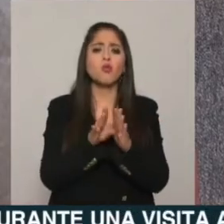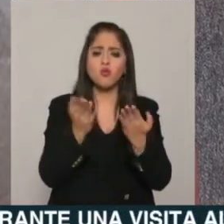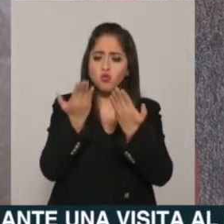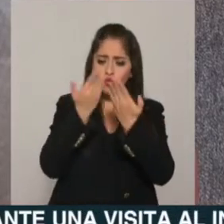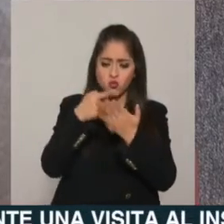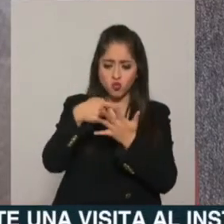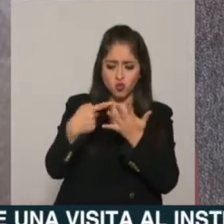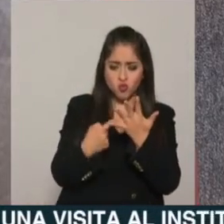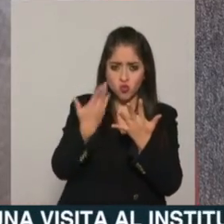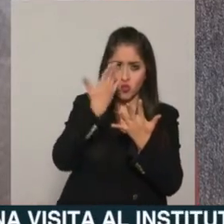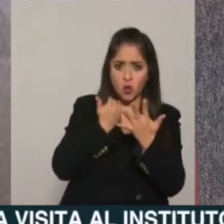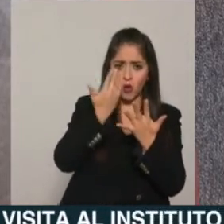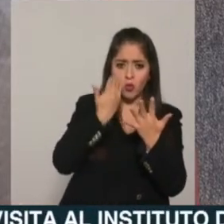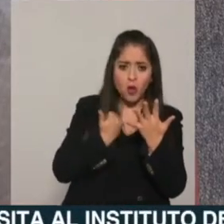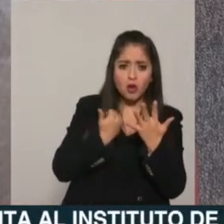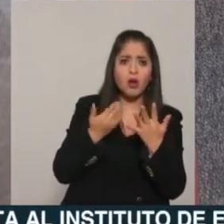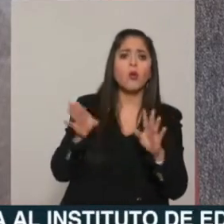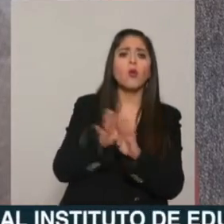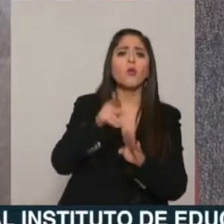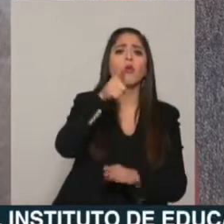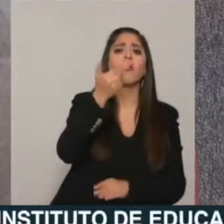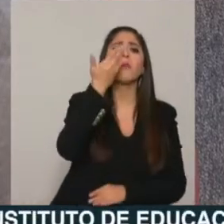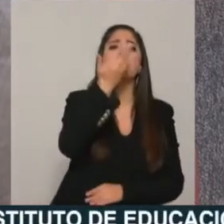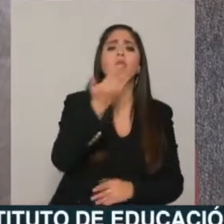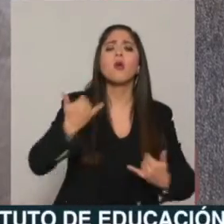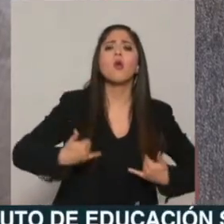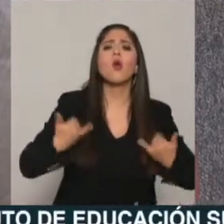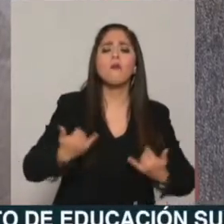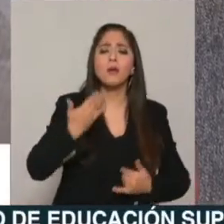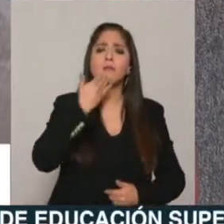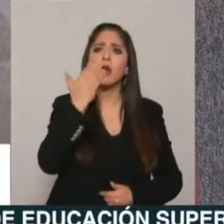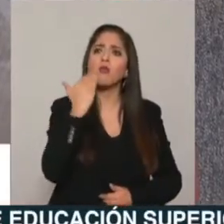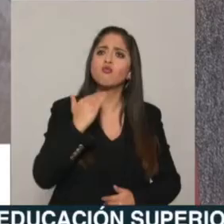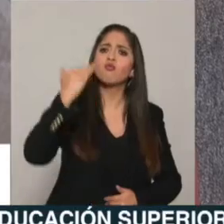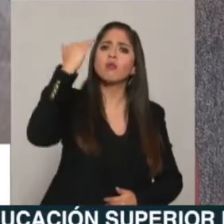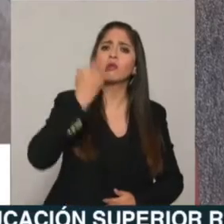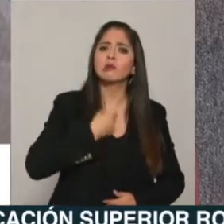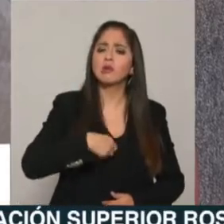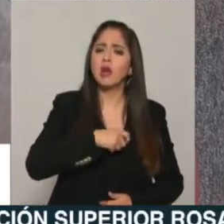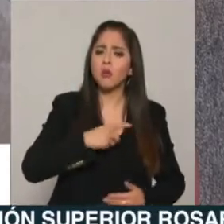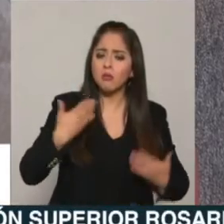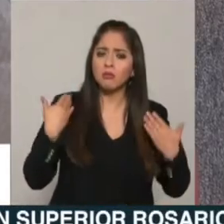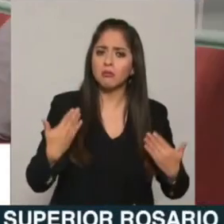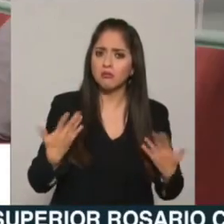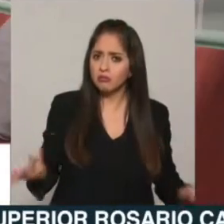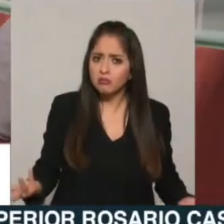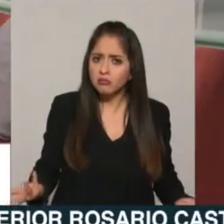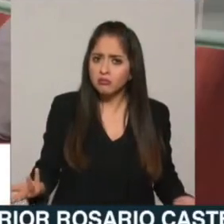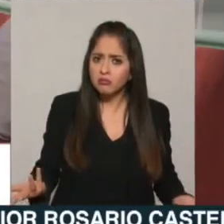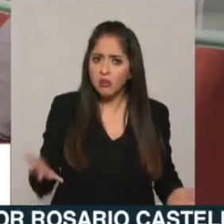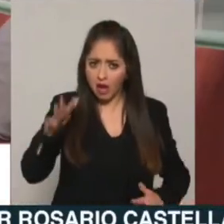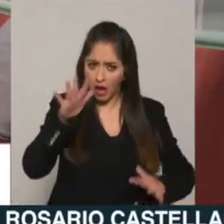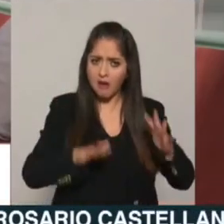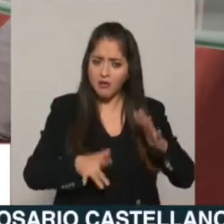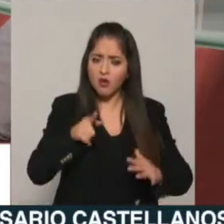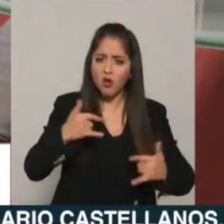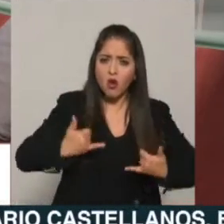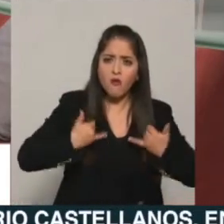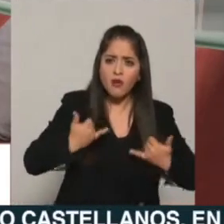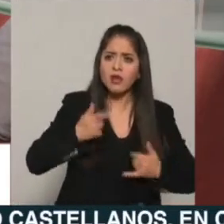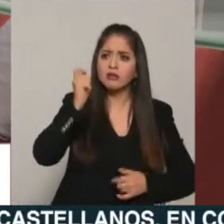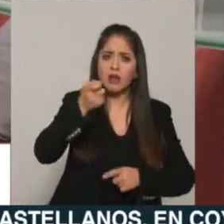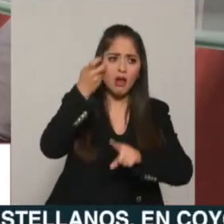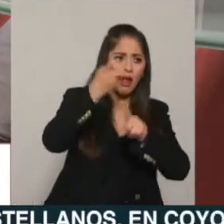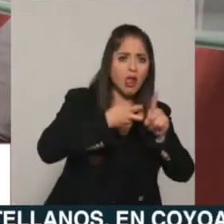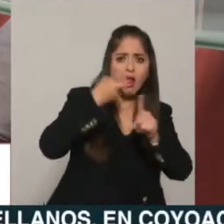desarrolle de forma sana? Todos hemos sido adolescentes y de repente se nos olvida que no éramos muy juiciosos. Es